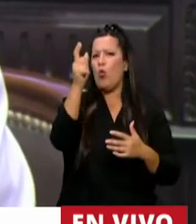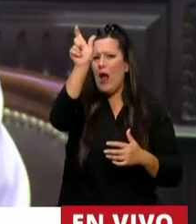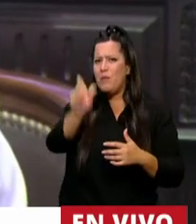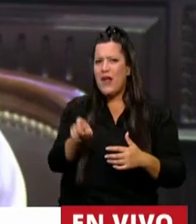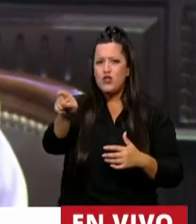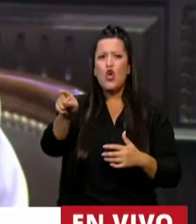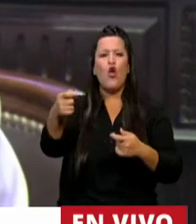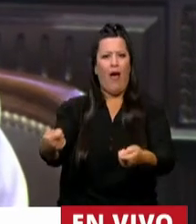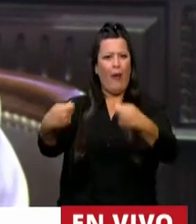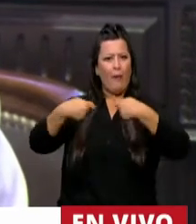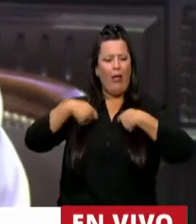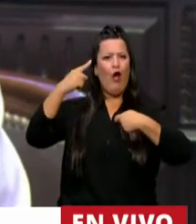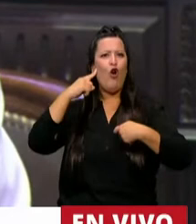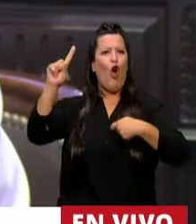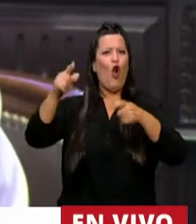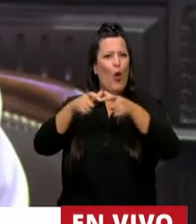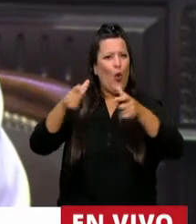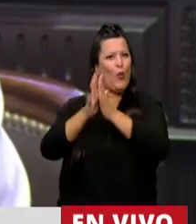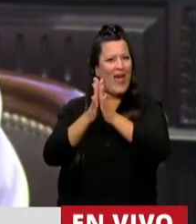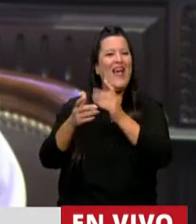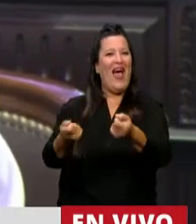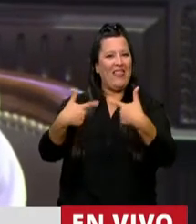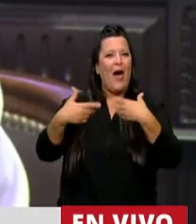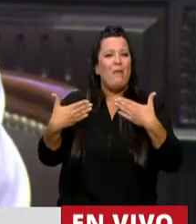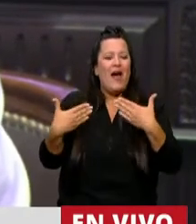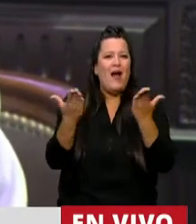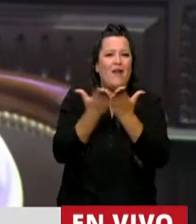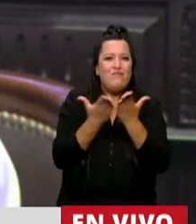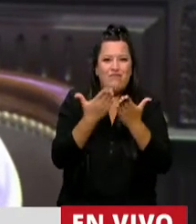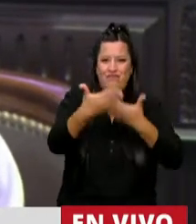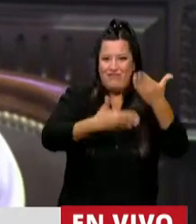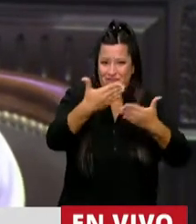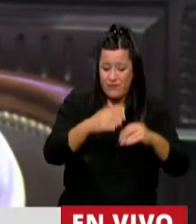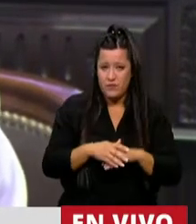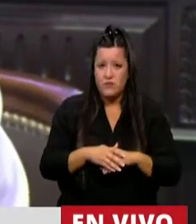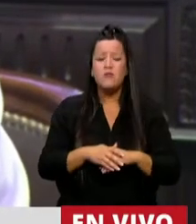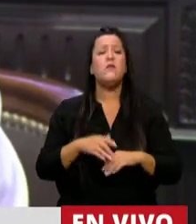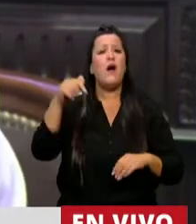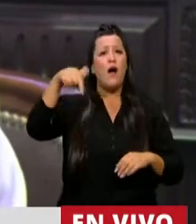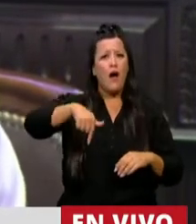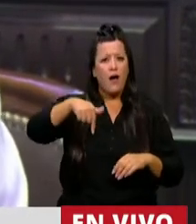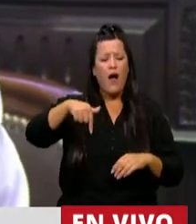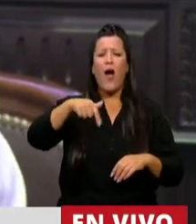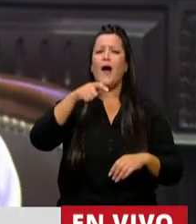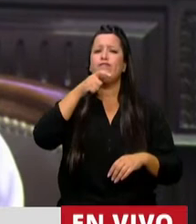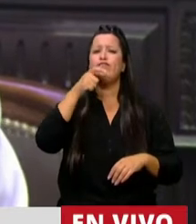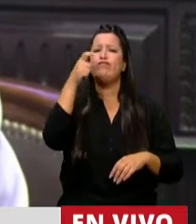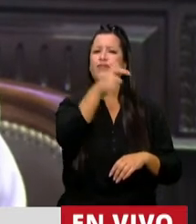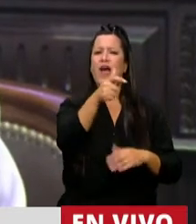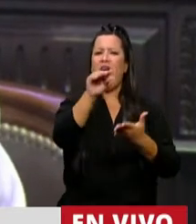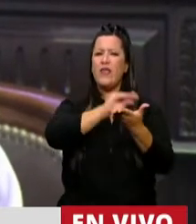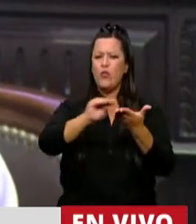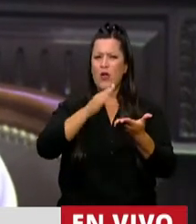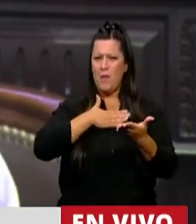poder recibir una beca para poder estudiar. Se ha contestado al diputado de